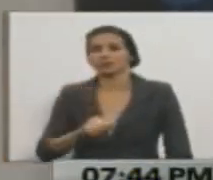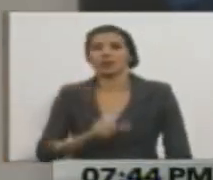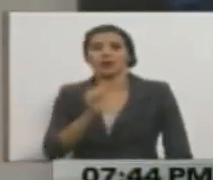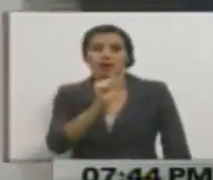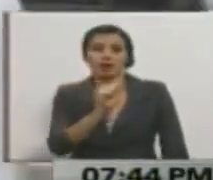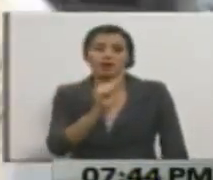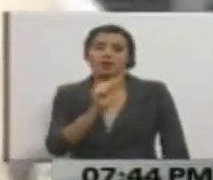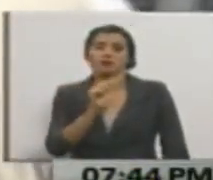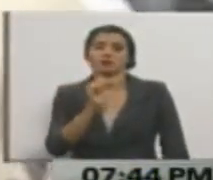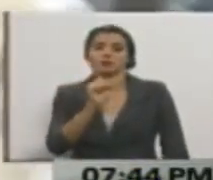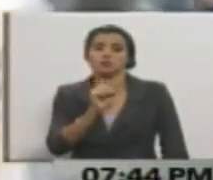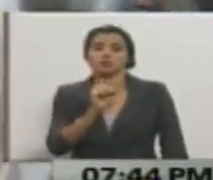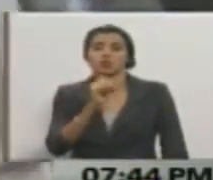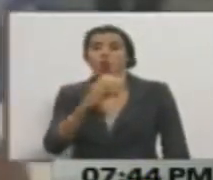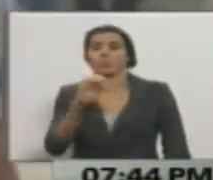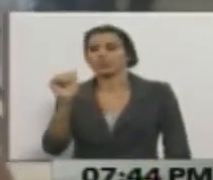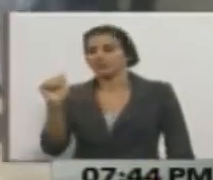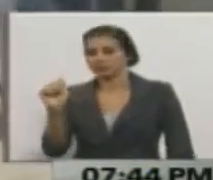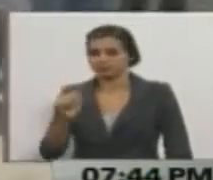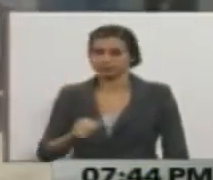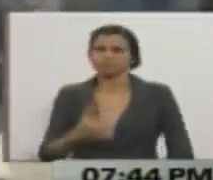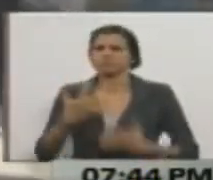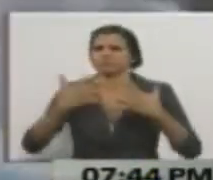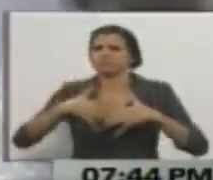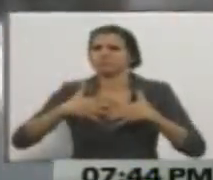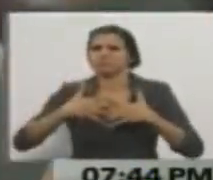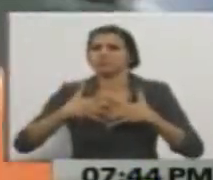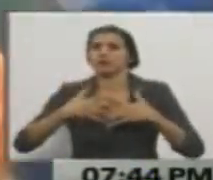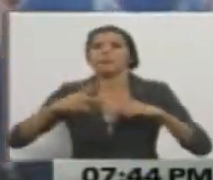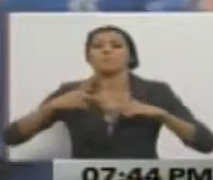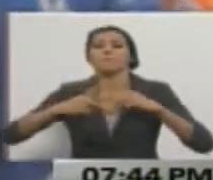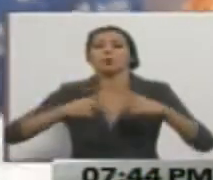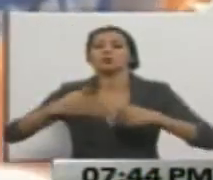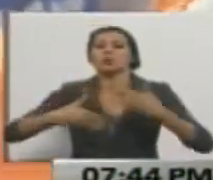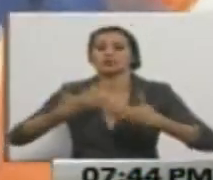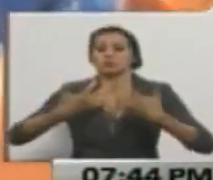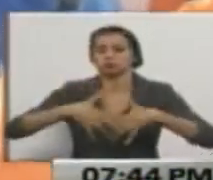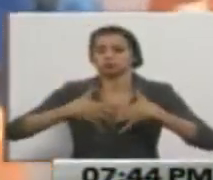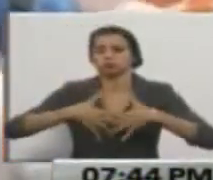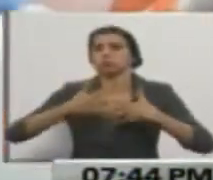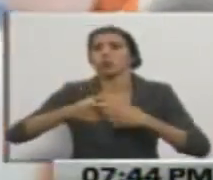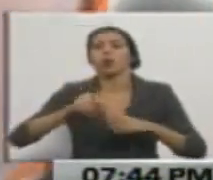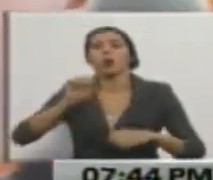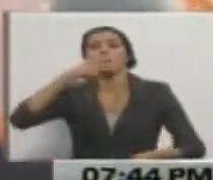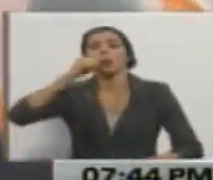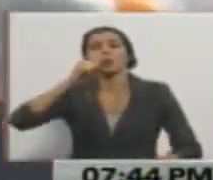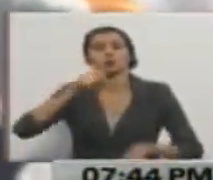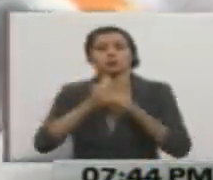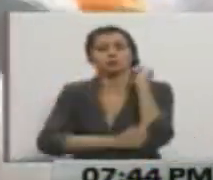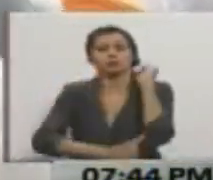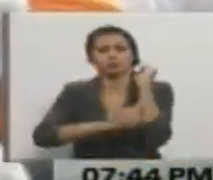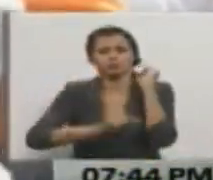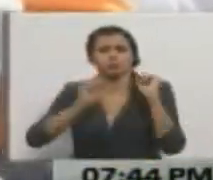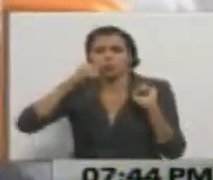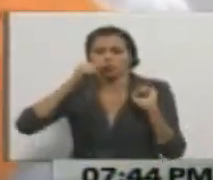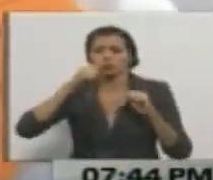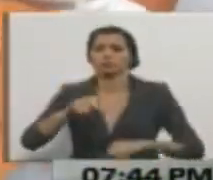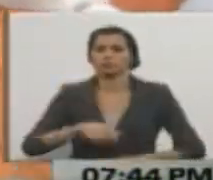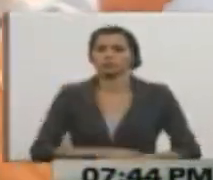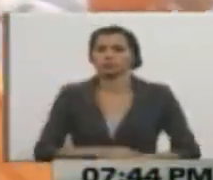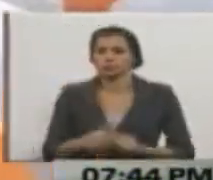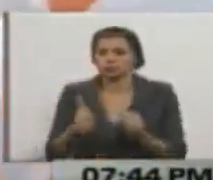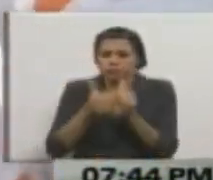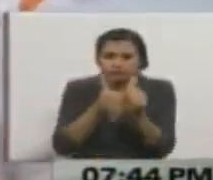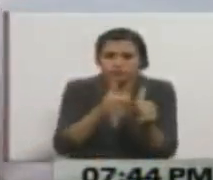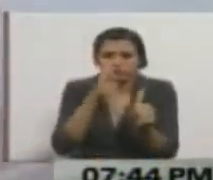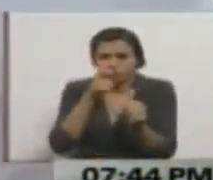Es la empresa que procesa pollos Arturos, haciéndole seguimiento a la distribución de los bienes esenciales